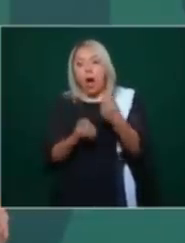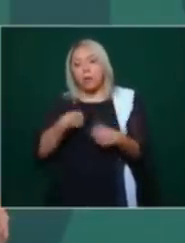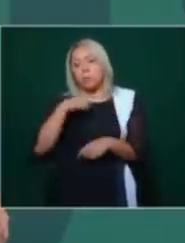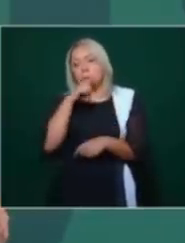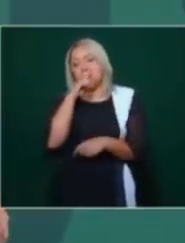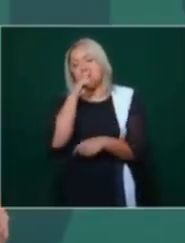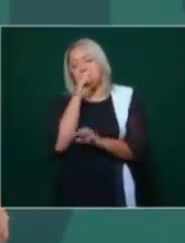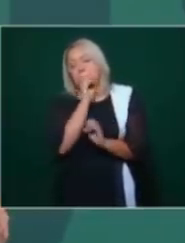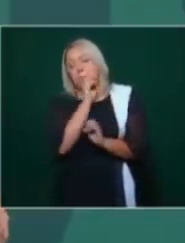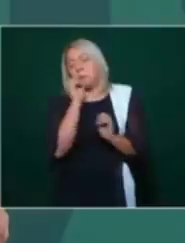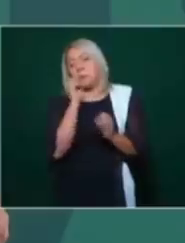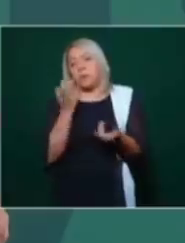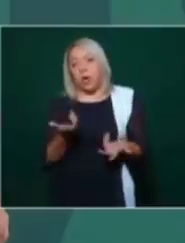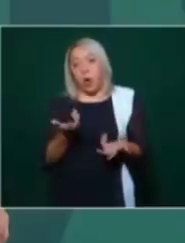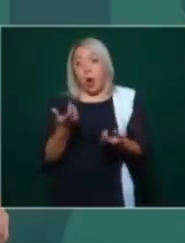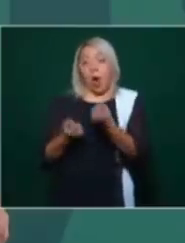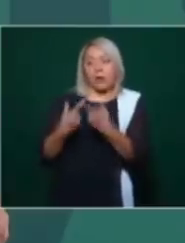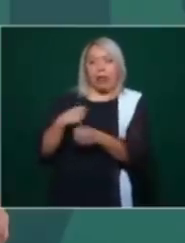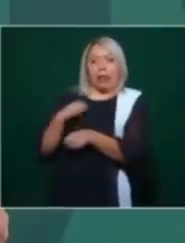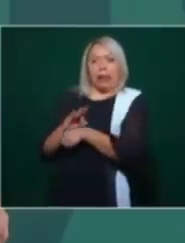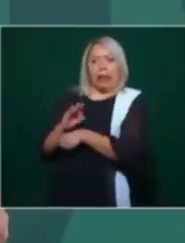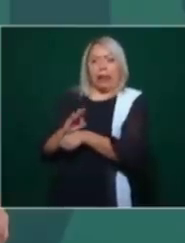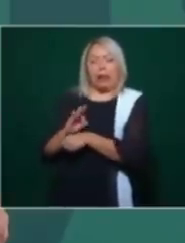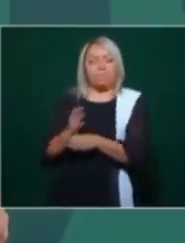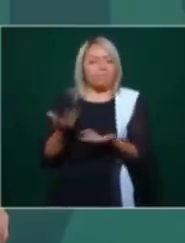o defienden.